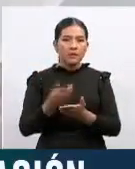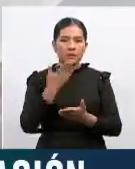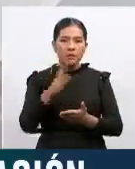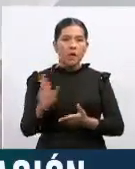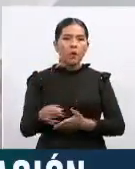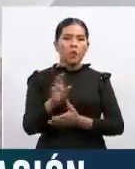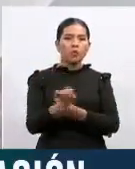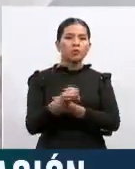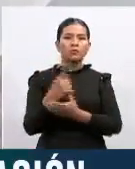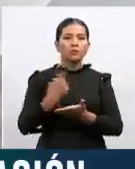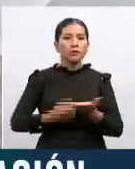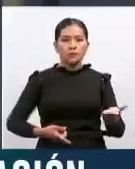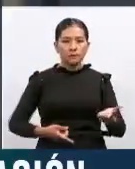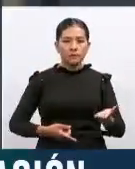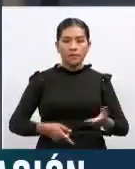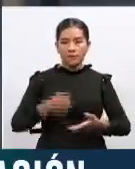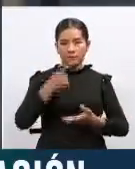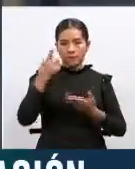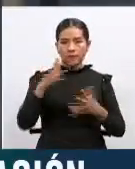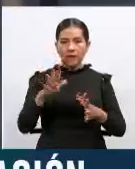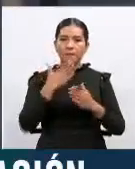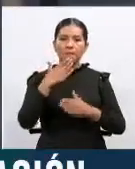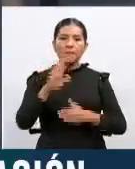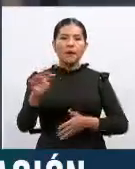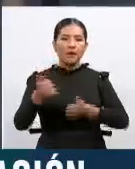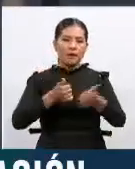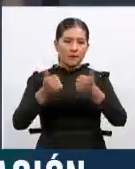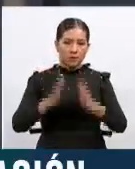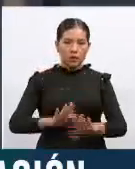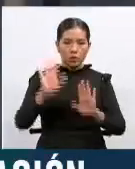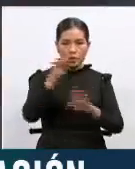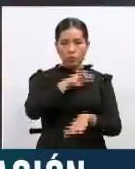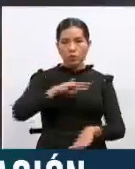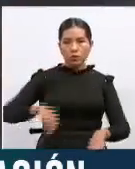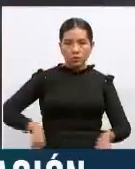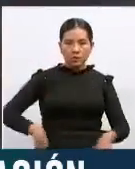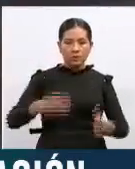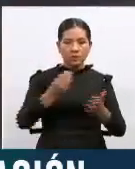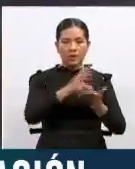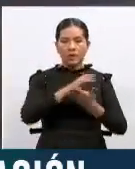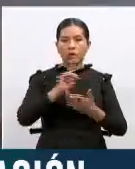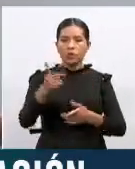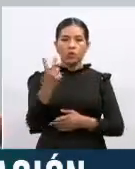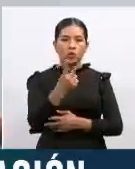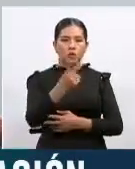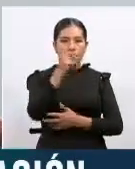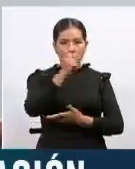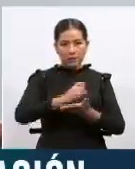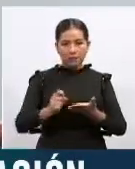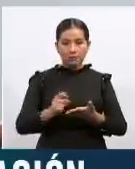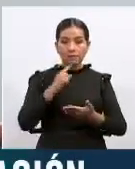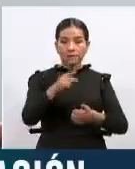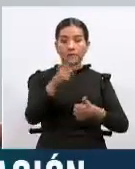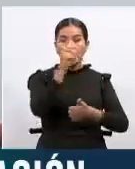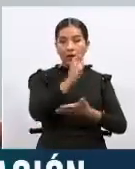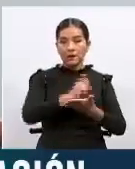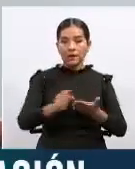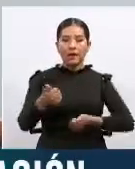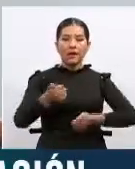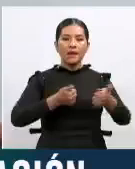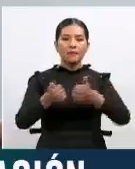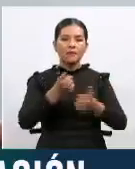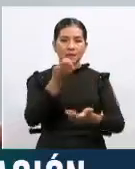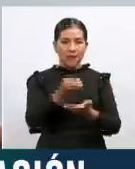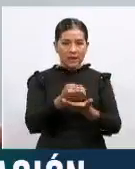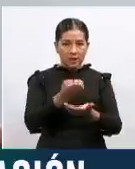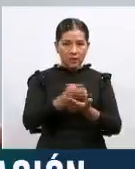autoridad manifestó que el problema radica en la mala administración municipal a través de dos secretarías la secretaria de administración financiera